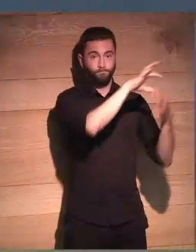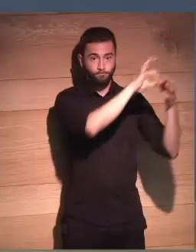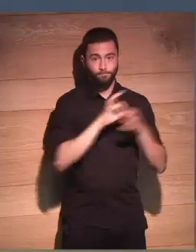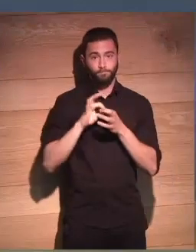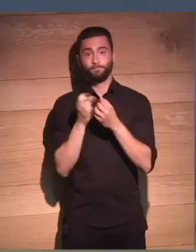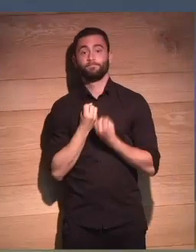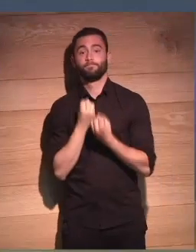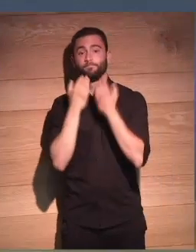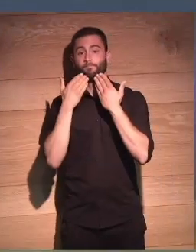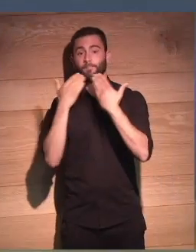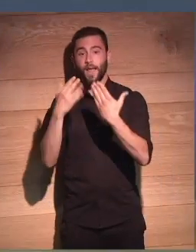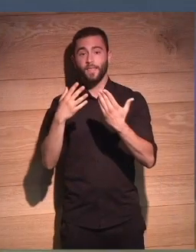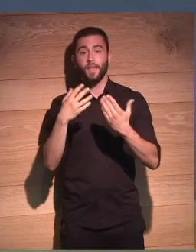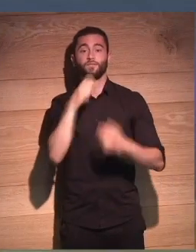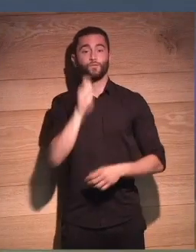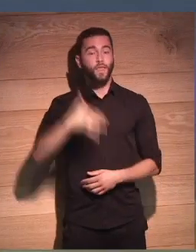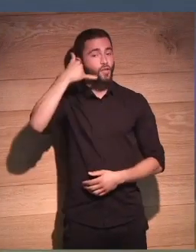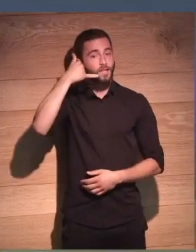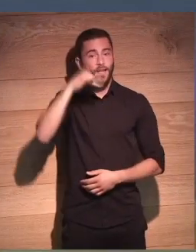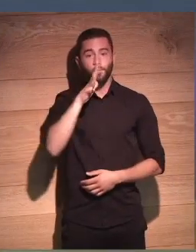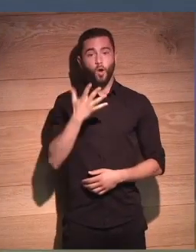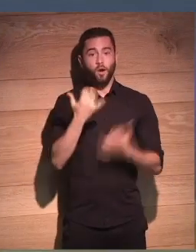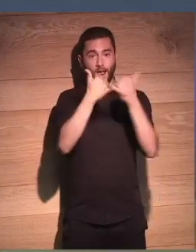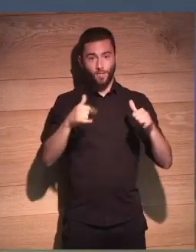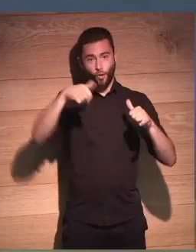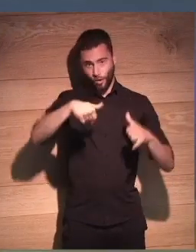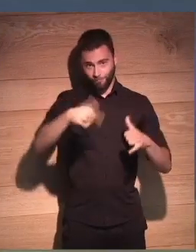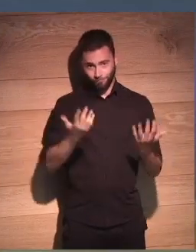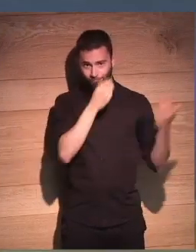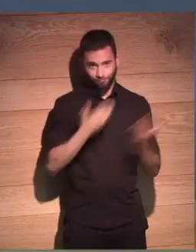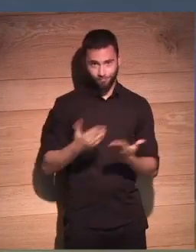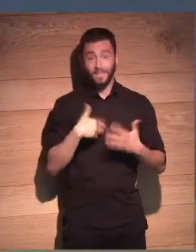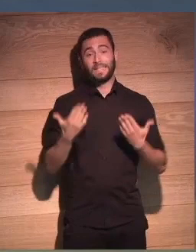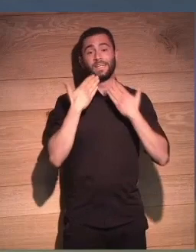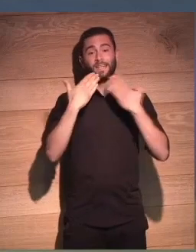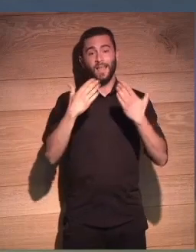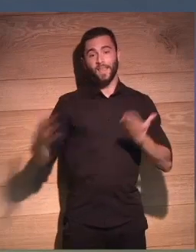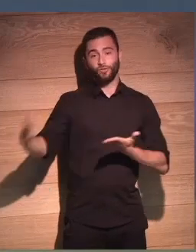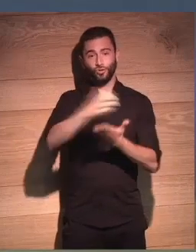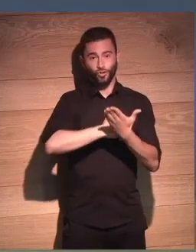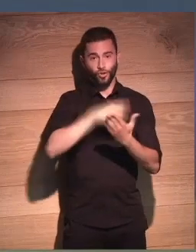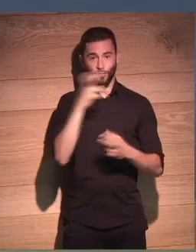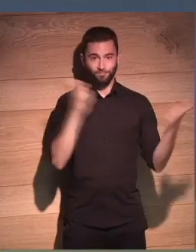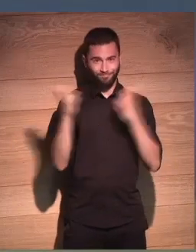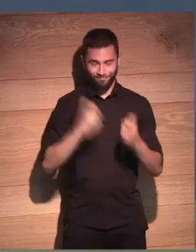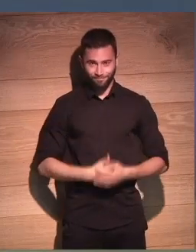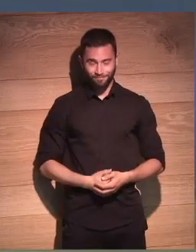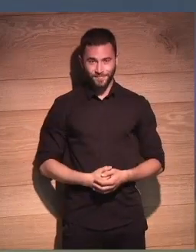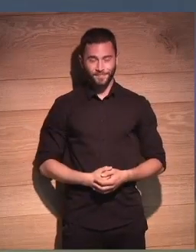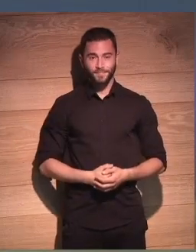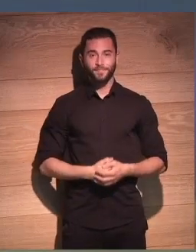quería agradecer a la Fundación Telefónica por acoger este acto hoy y agradeceros a todos vosotros que hayáis venido a ver el acto.